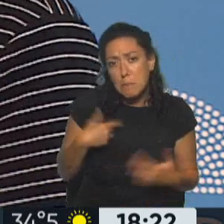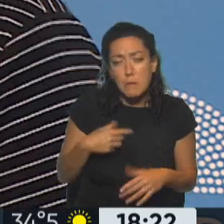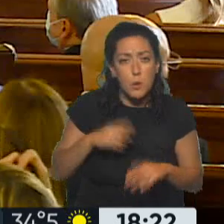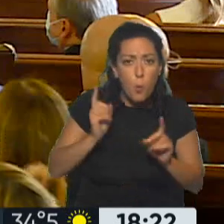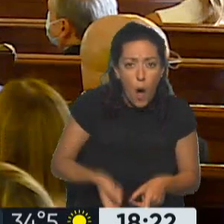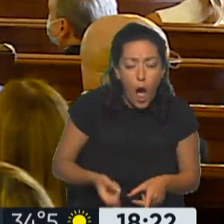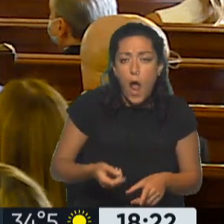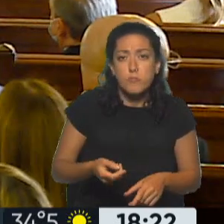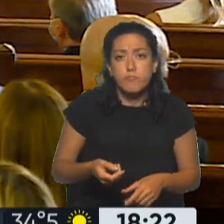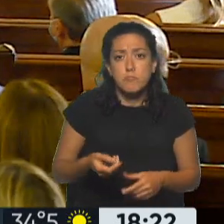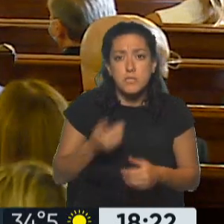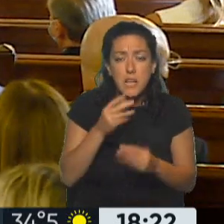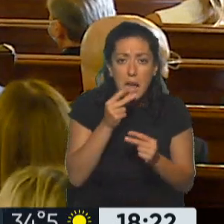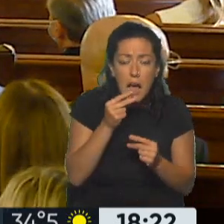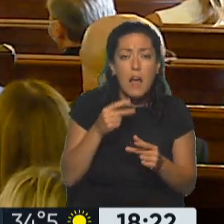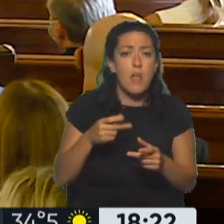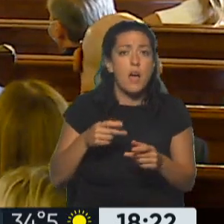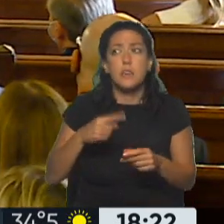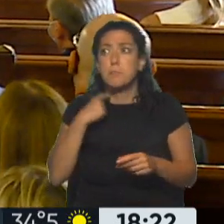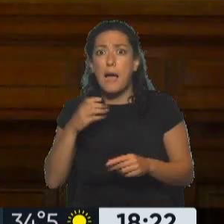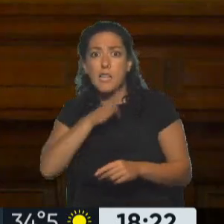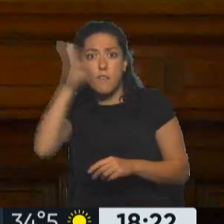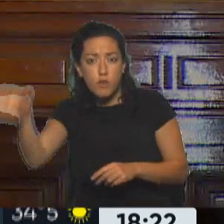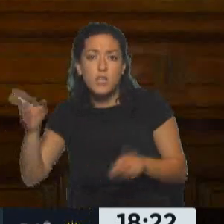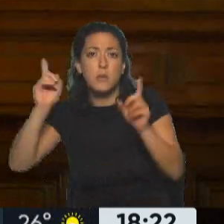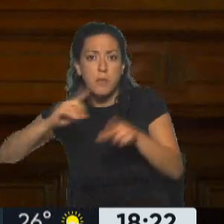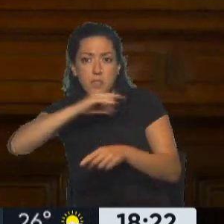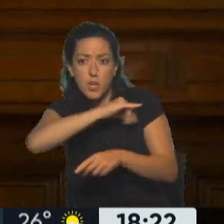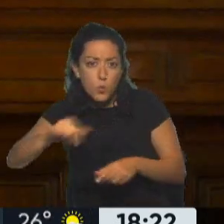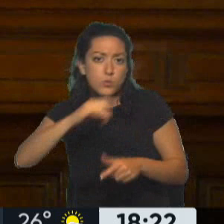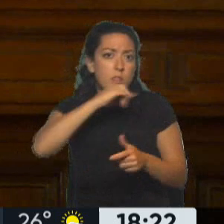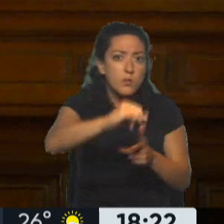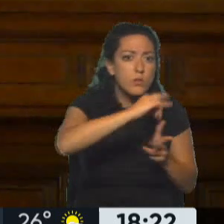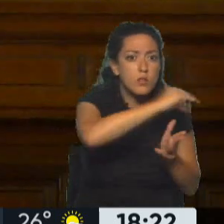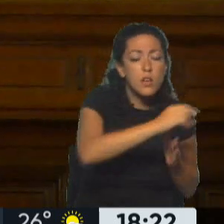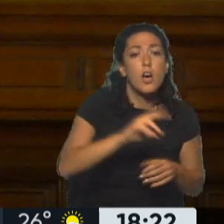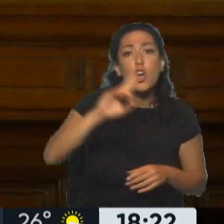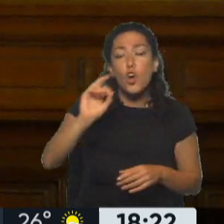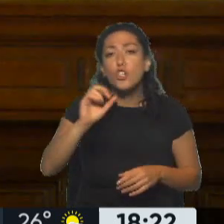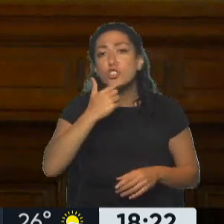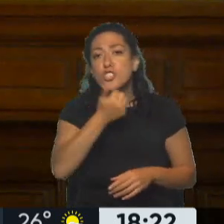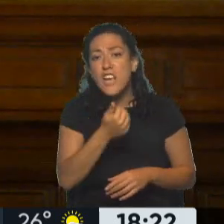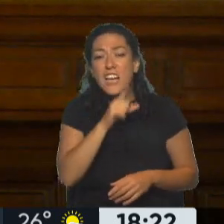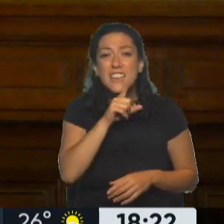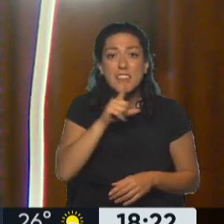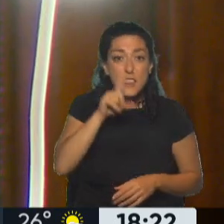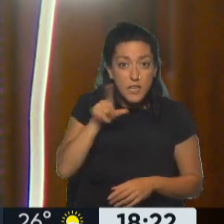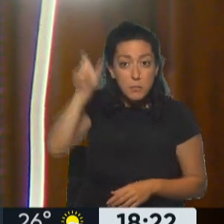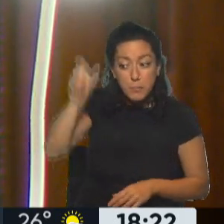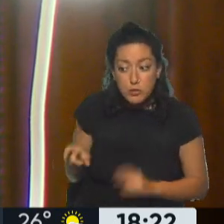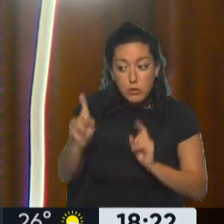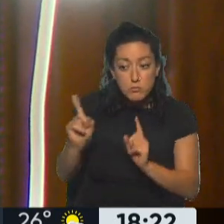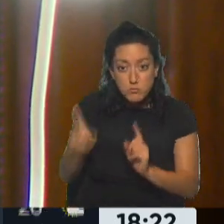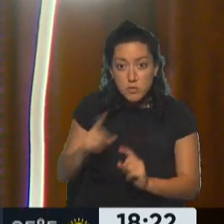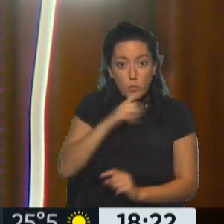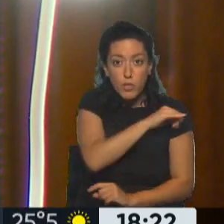seguí, y he denunciado en todo el mundo. Bueno, con relación a Rosati, empecé denunciando a él mismo la